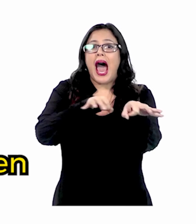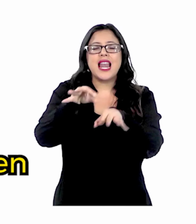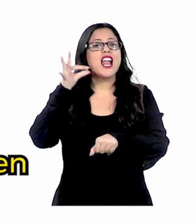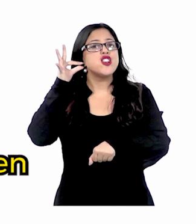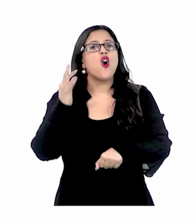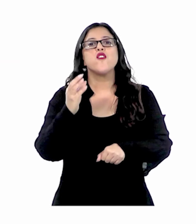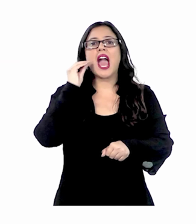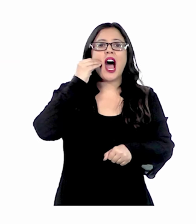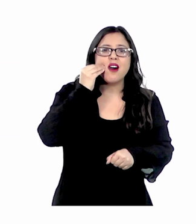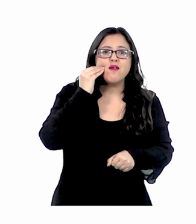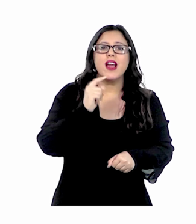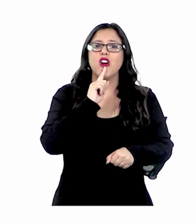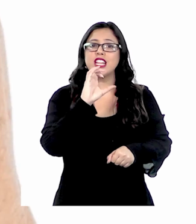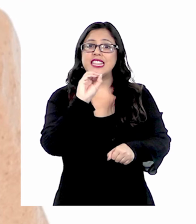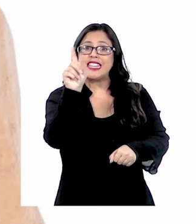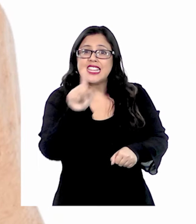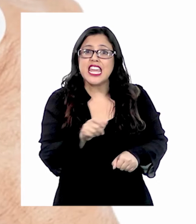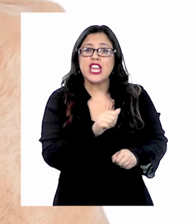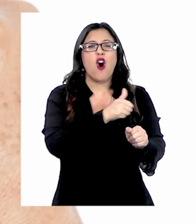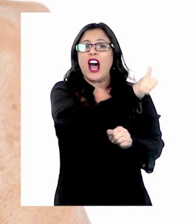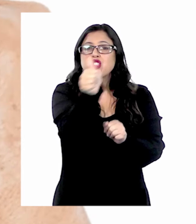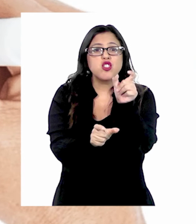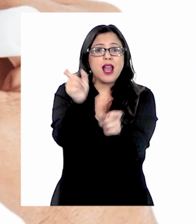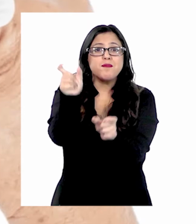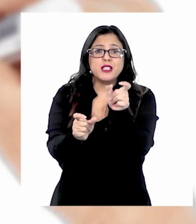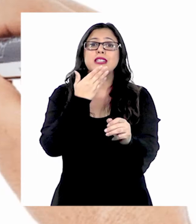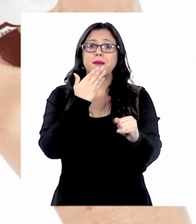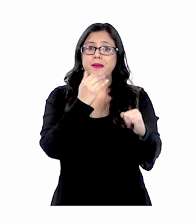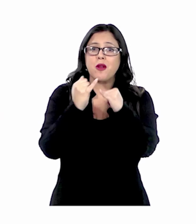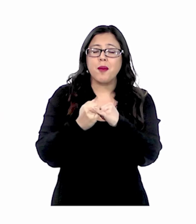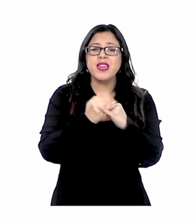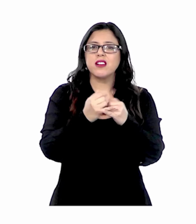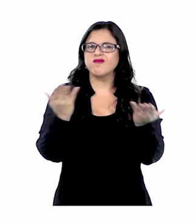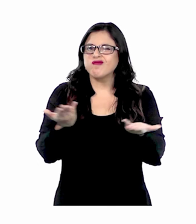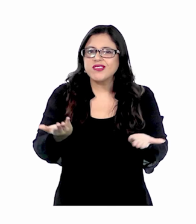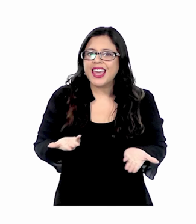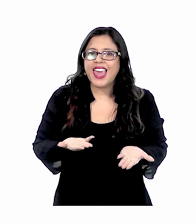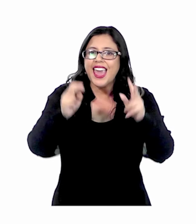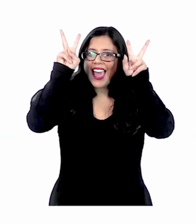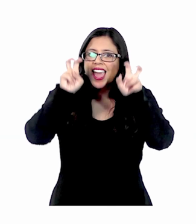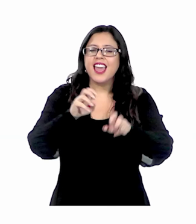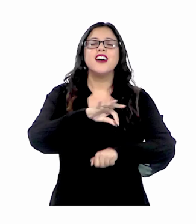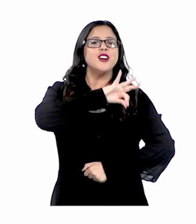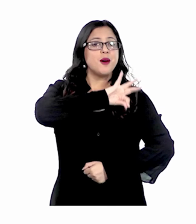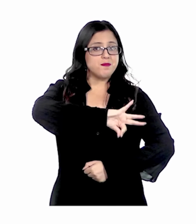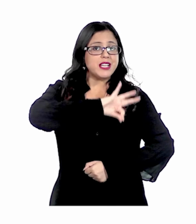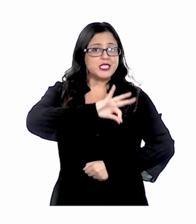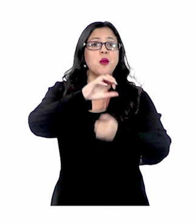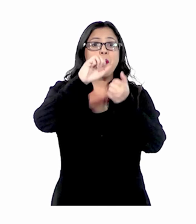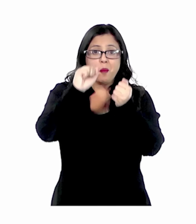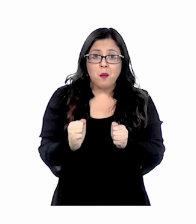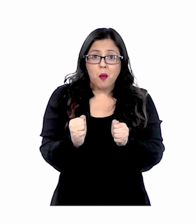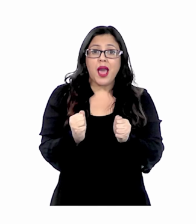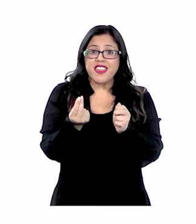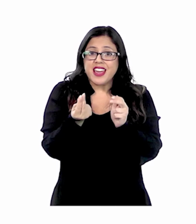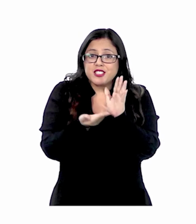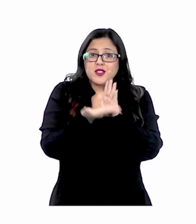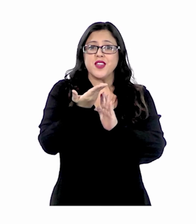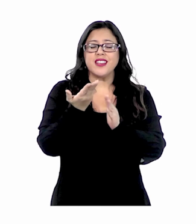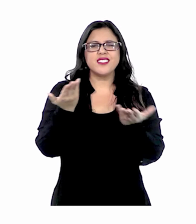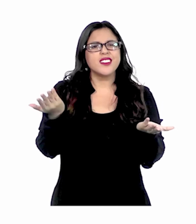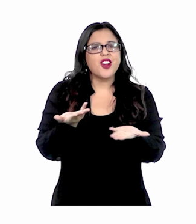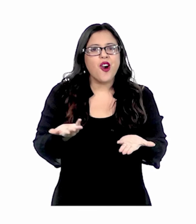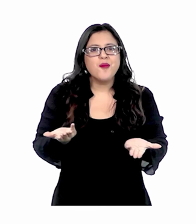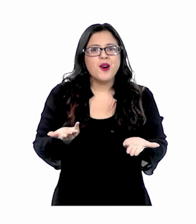las mamás, los papás, las novias, los abuelos, los tíos, a todo el mundo, los amigos. Se trata de que la pensión les